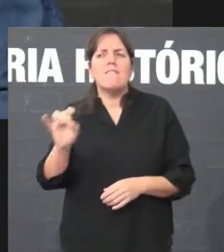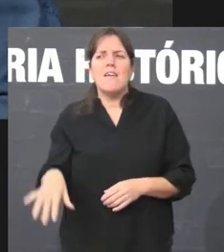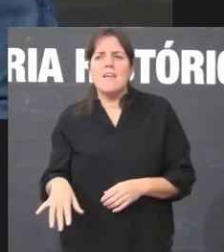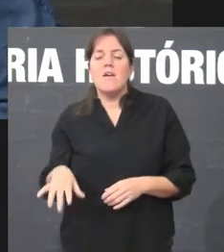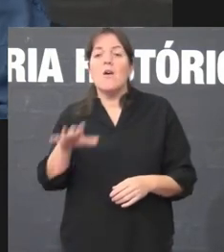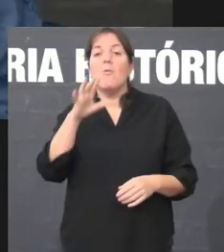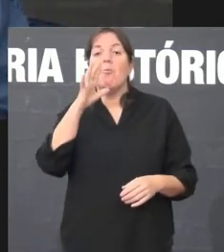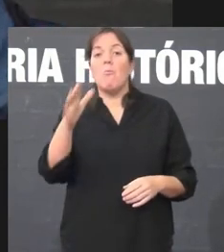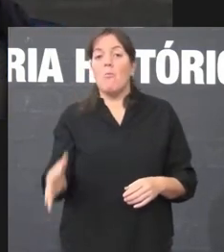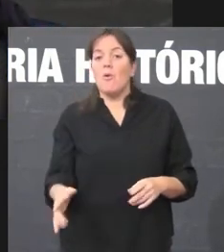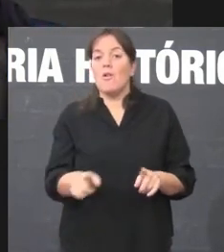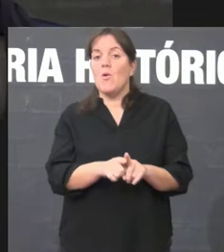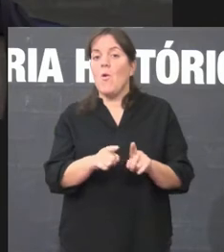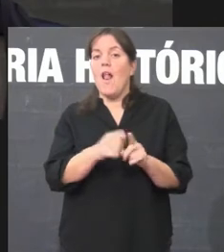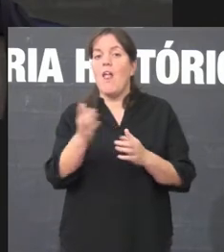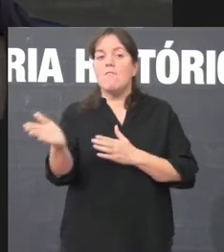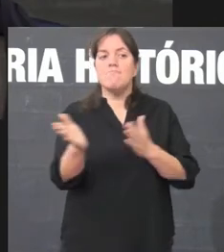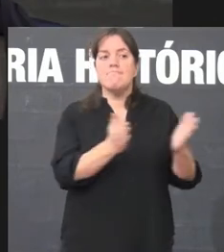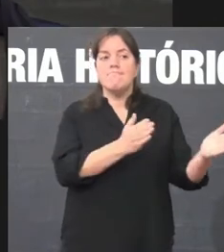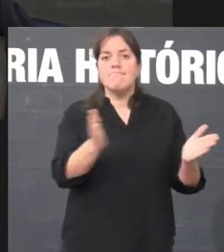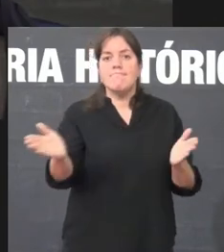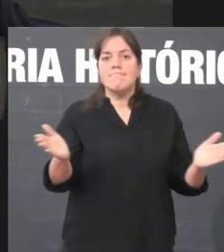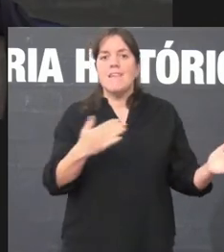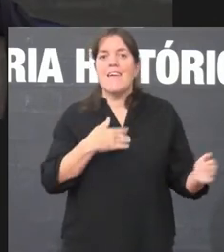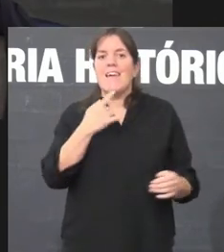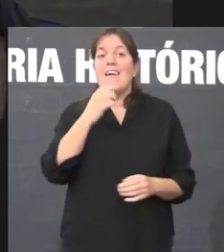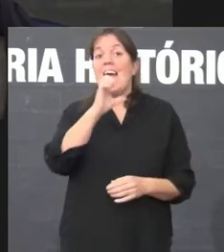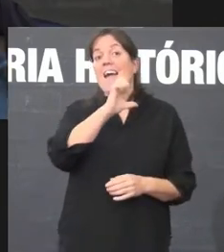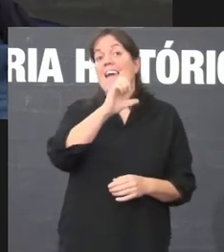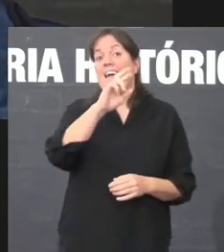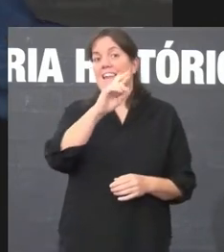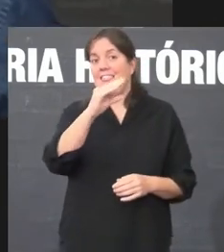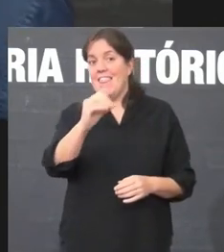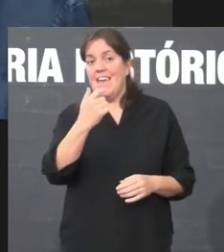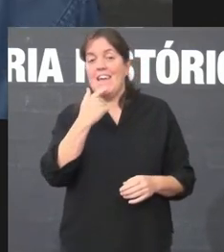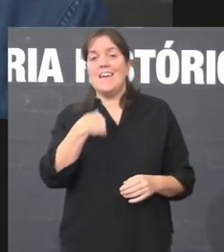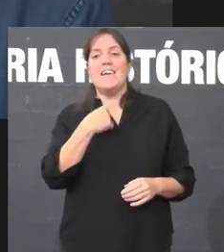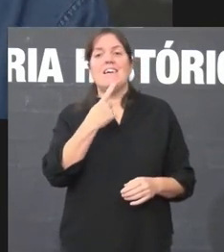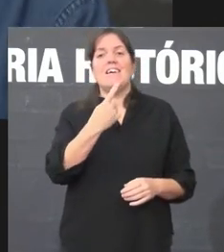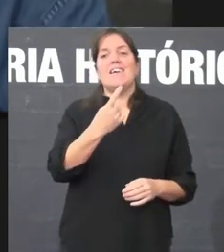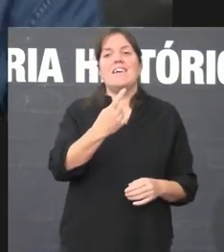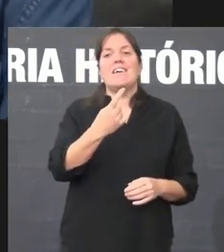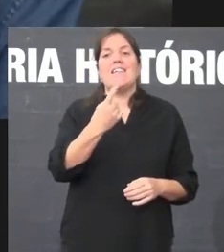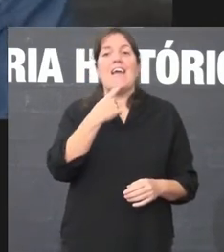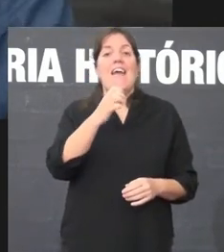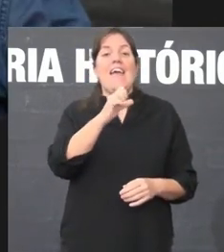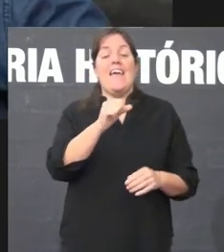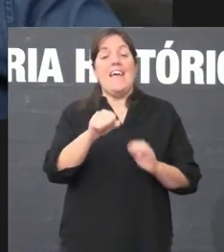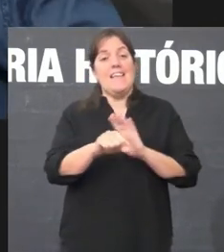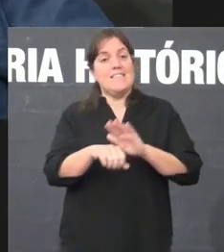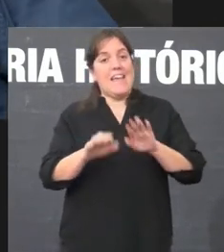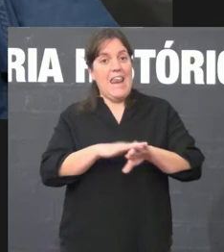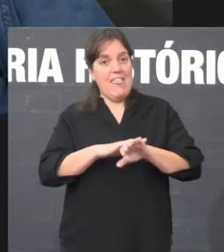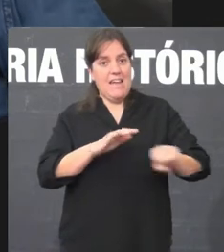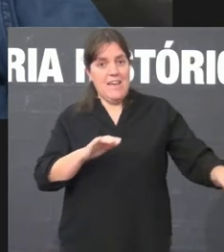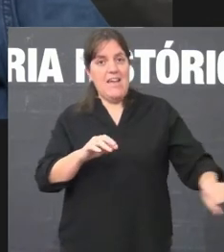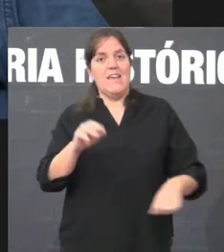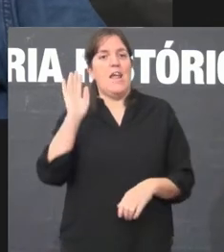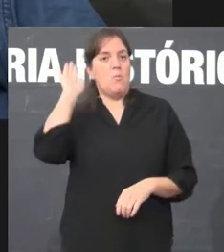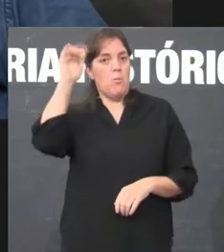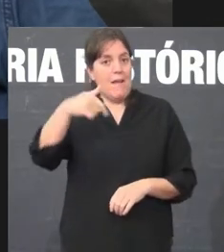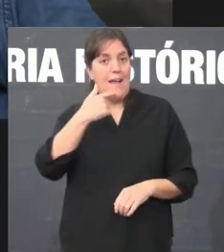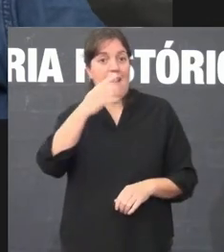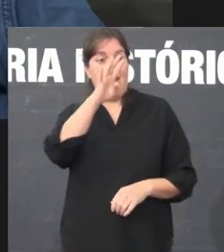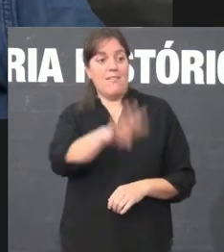su espectro, que era Esquerra Republicana de Cataluña, parecía que se había un